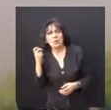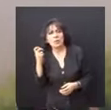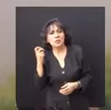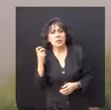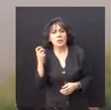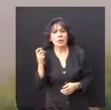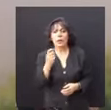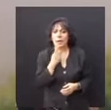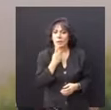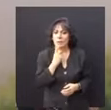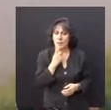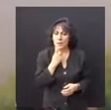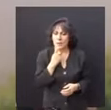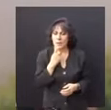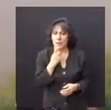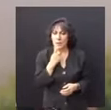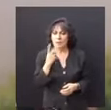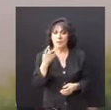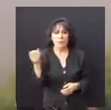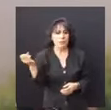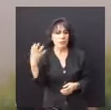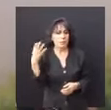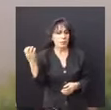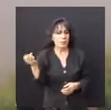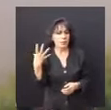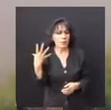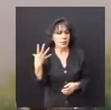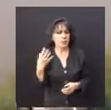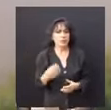corrupción más de